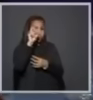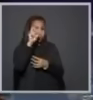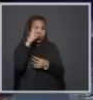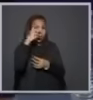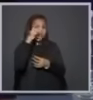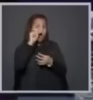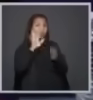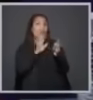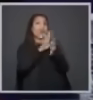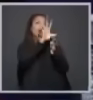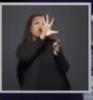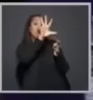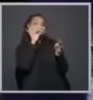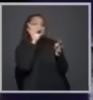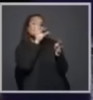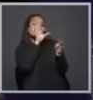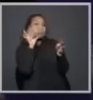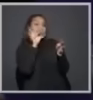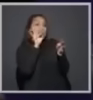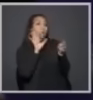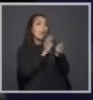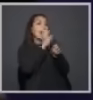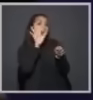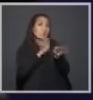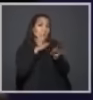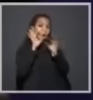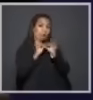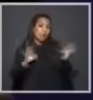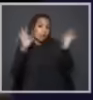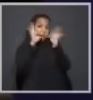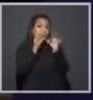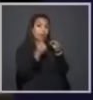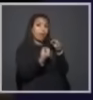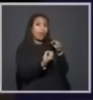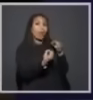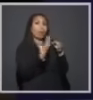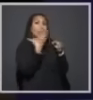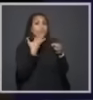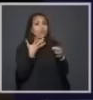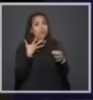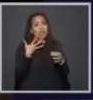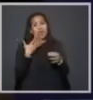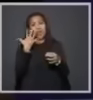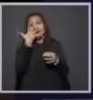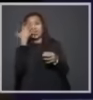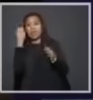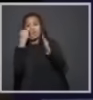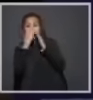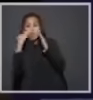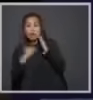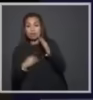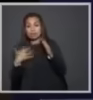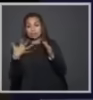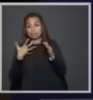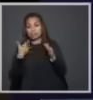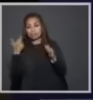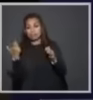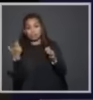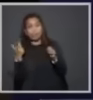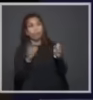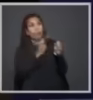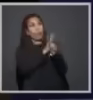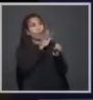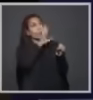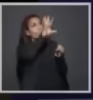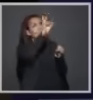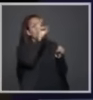liberamos o contamos con 500 millones. ¿Cuál es la prioridad? ¿1,